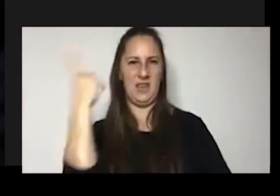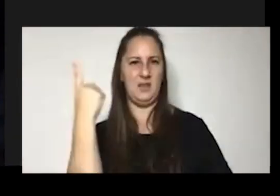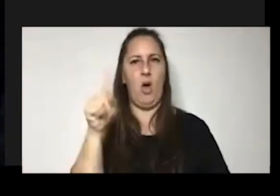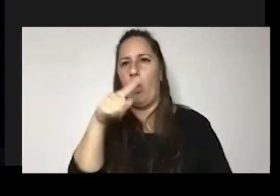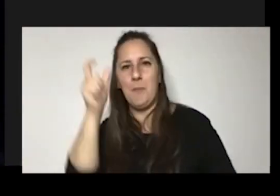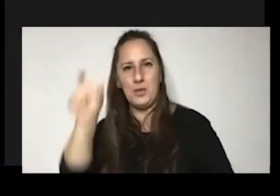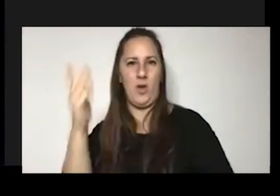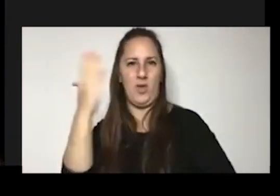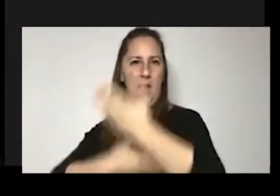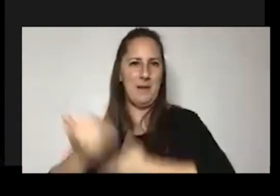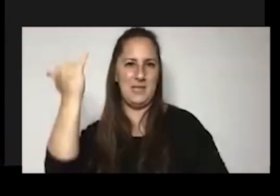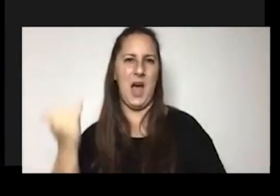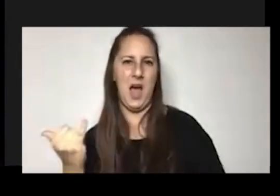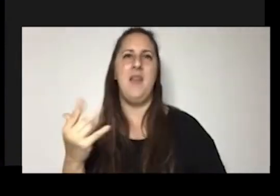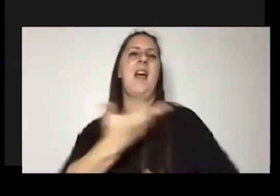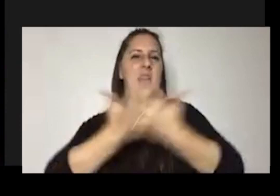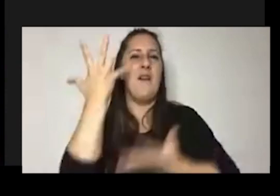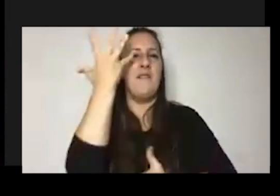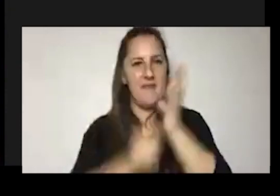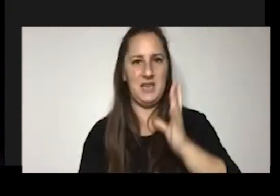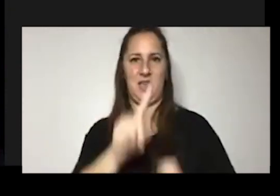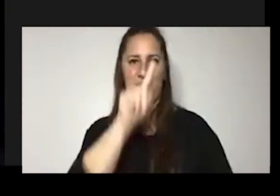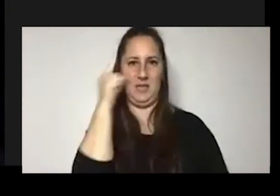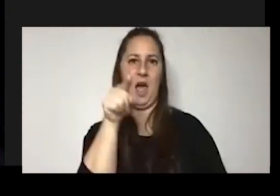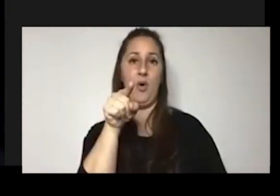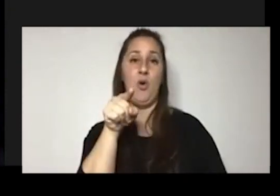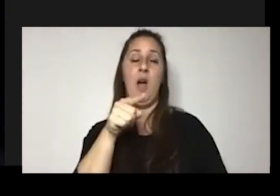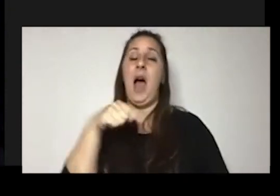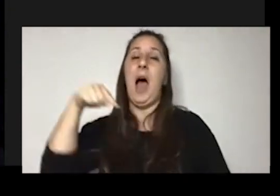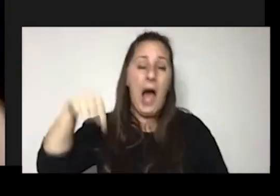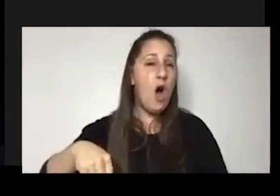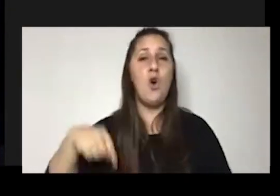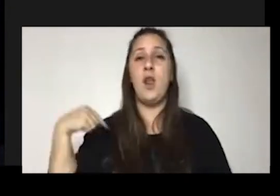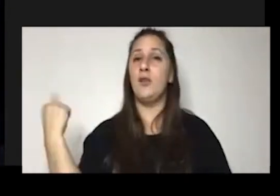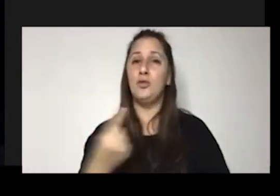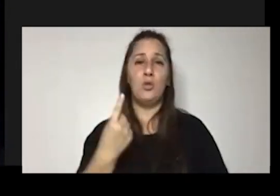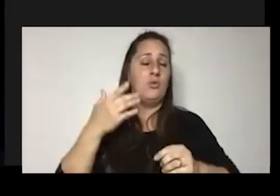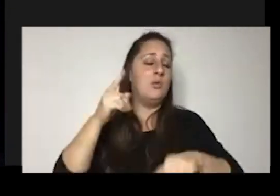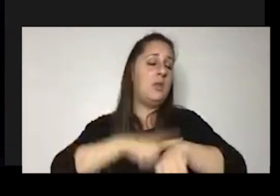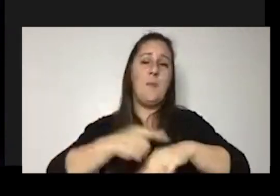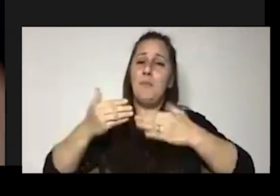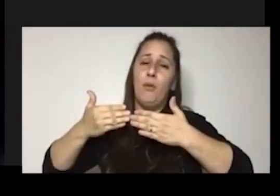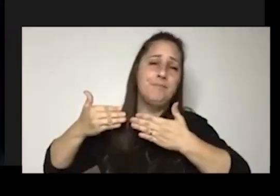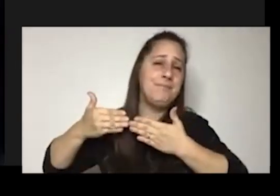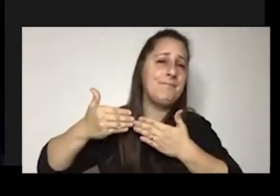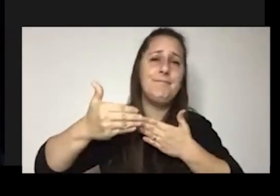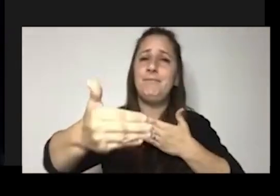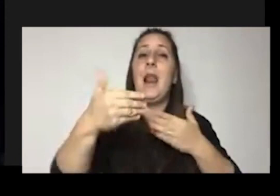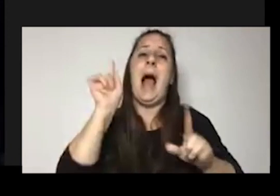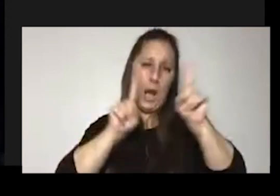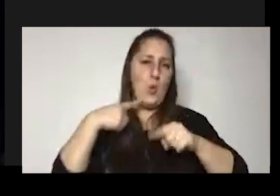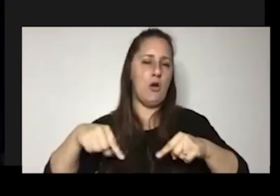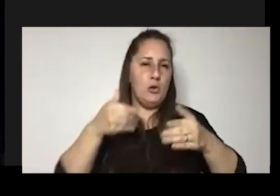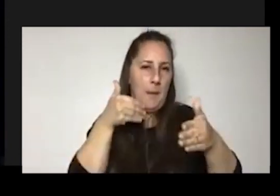Entonces ese es un trabajo que se viene dando muy de largo plazo. Hay cuestiones a corto, mediano y largo plazo, pero